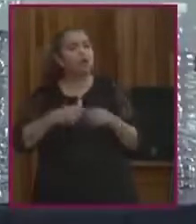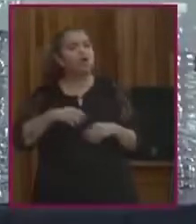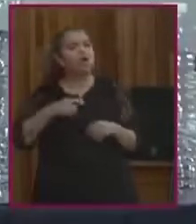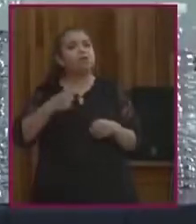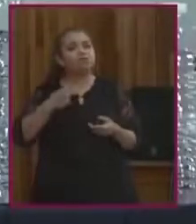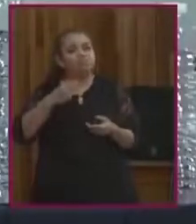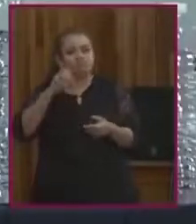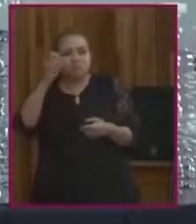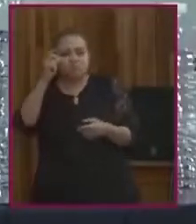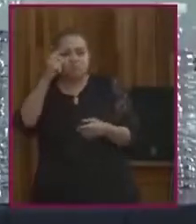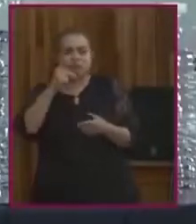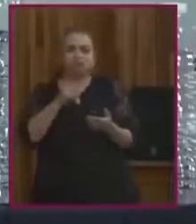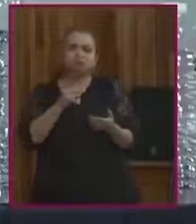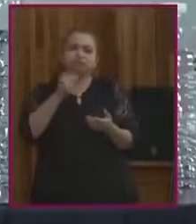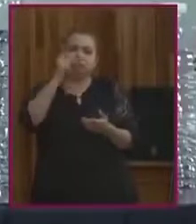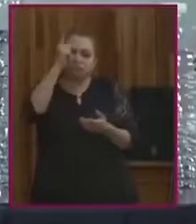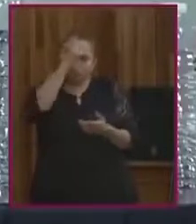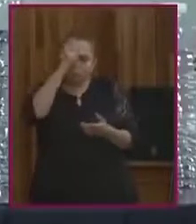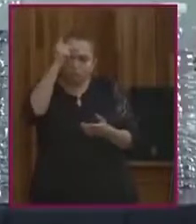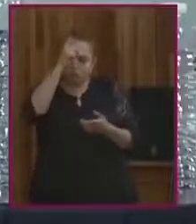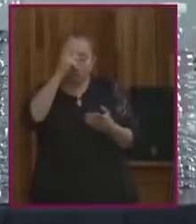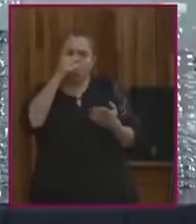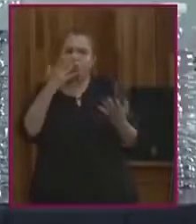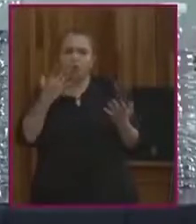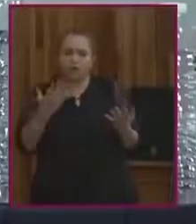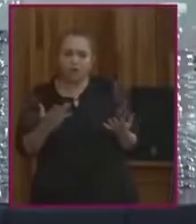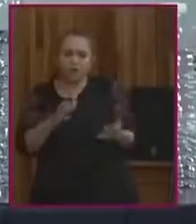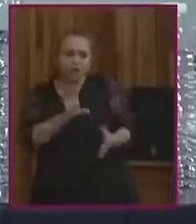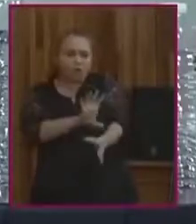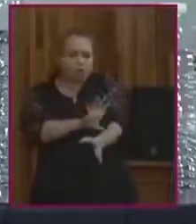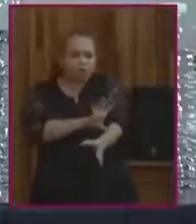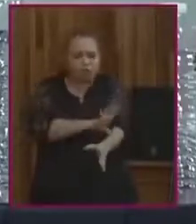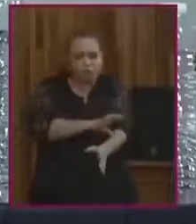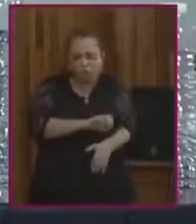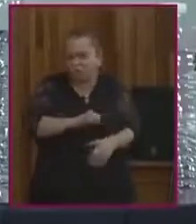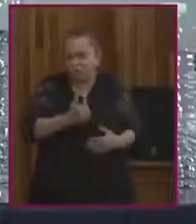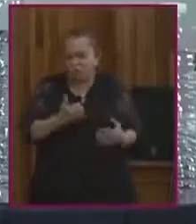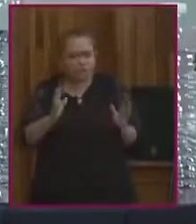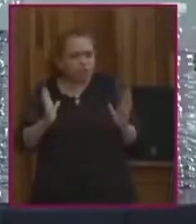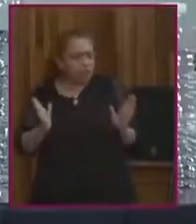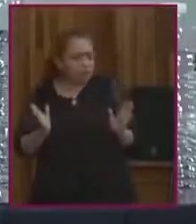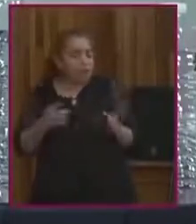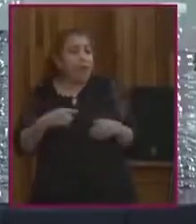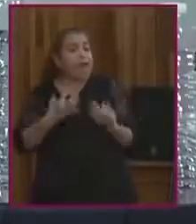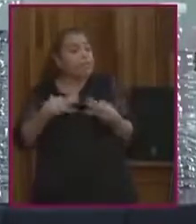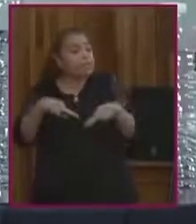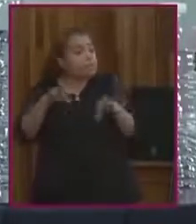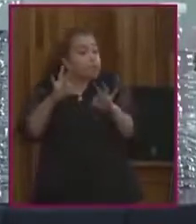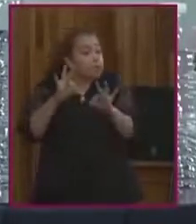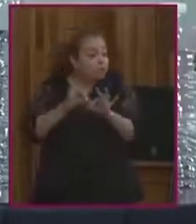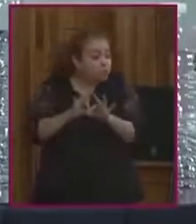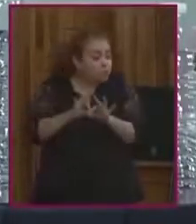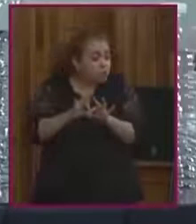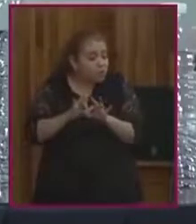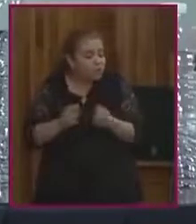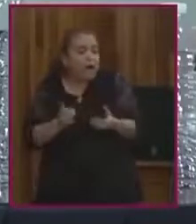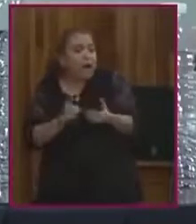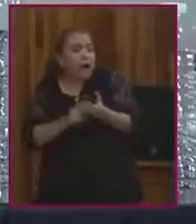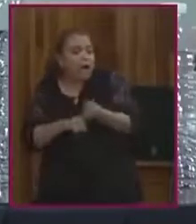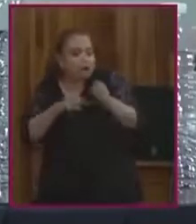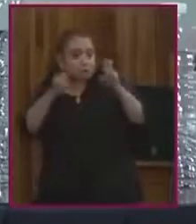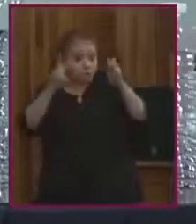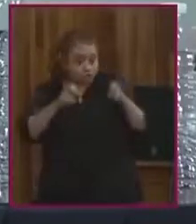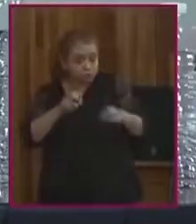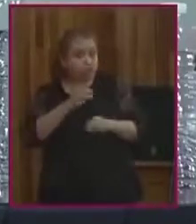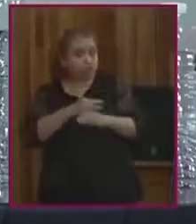De manera que, pues sí es muy importante que incorpora el currículum la palabra